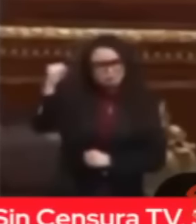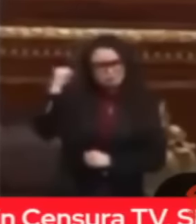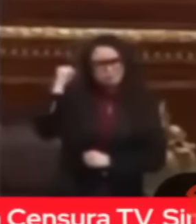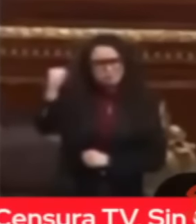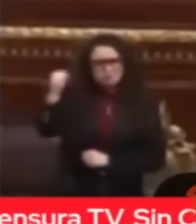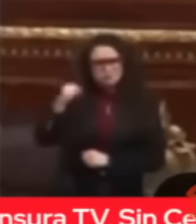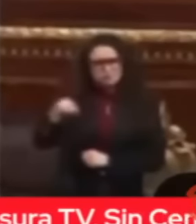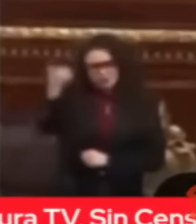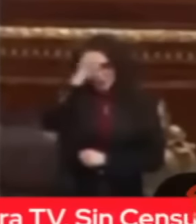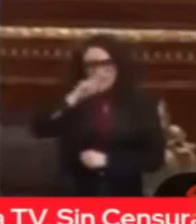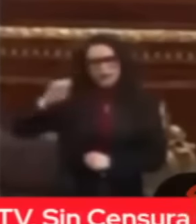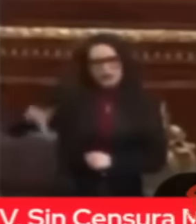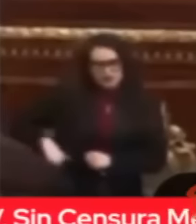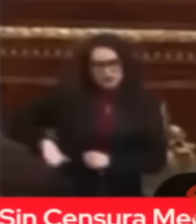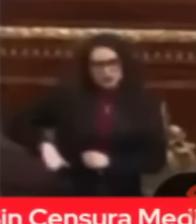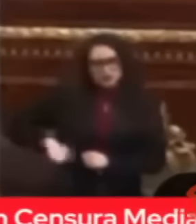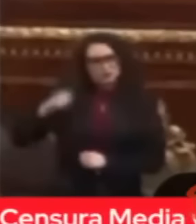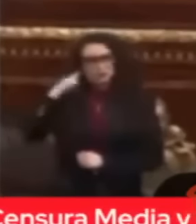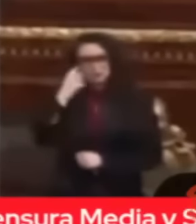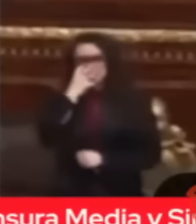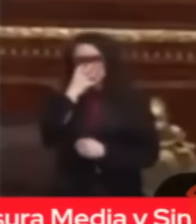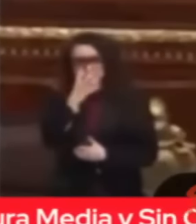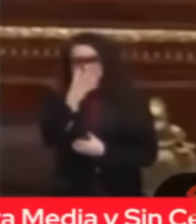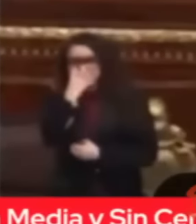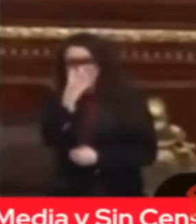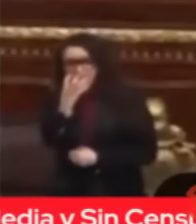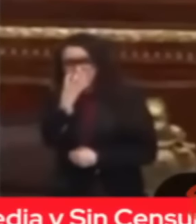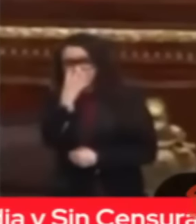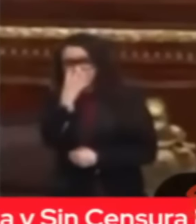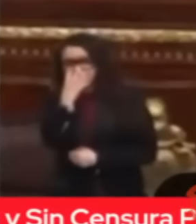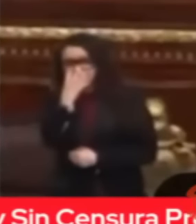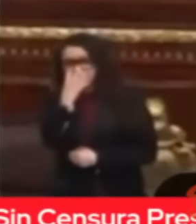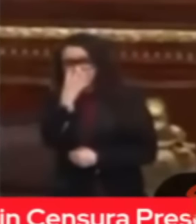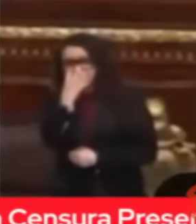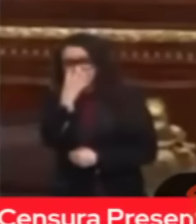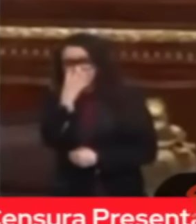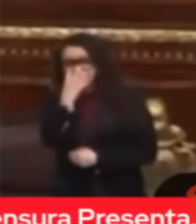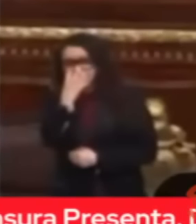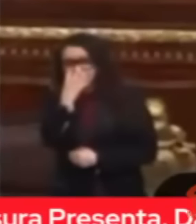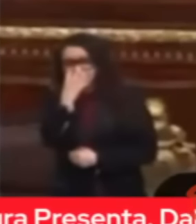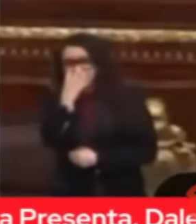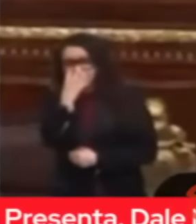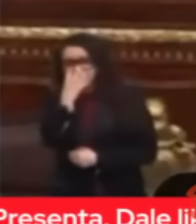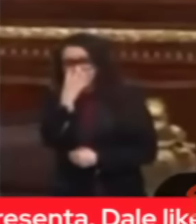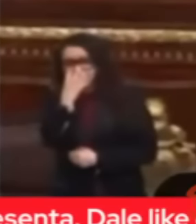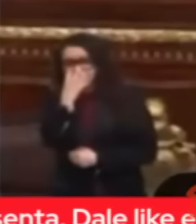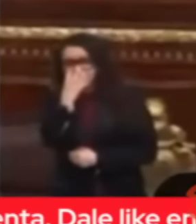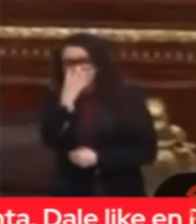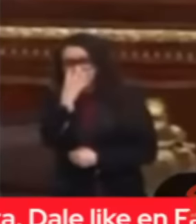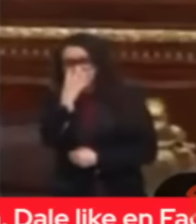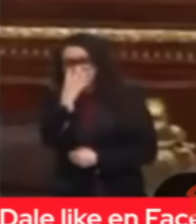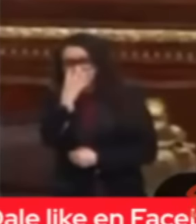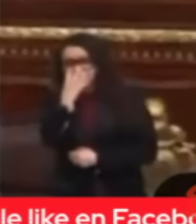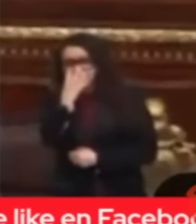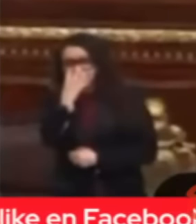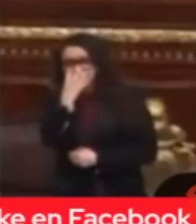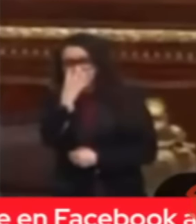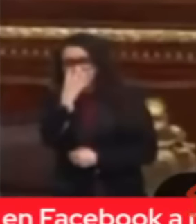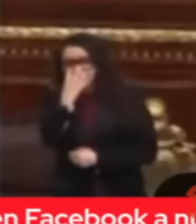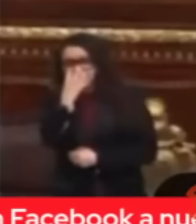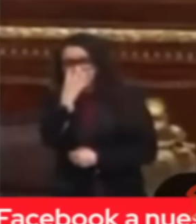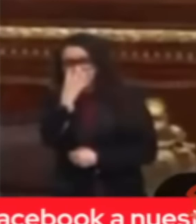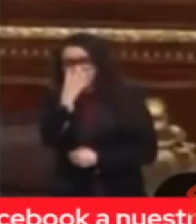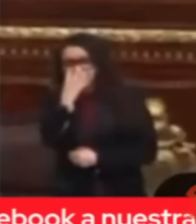de México se edificó sobre un lago? Pues es que es la historia. La Ciudad de México se edificó sobre un